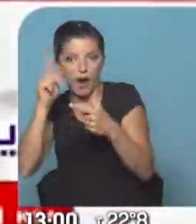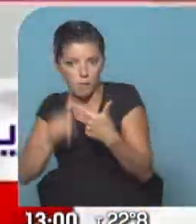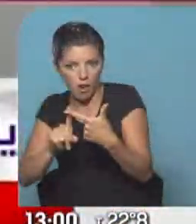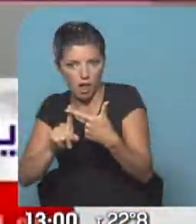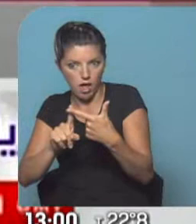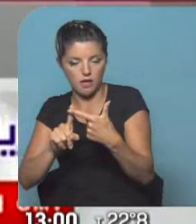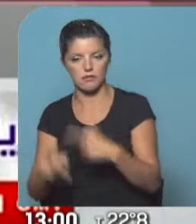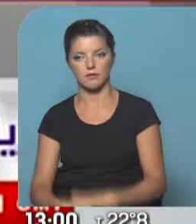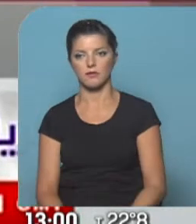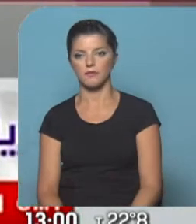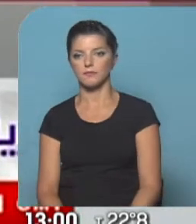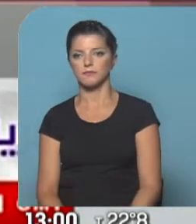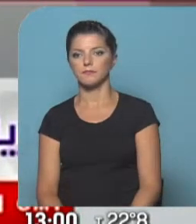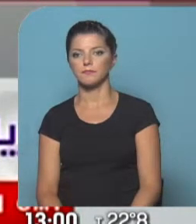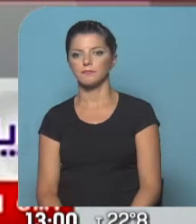Teherán.